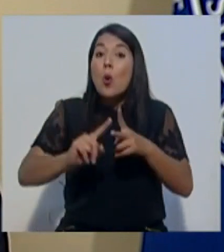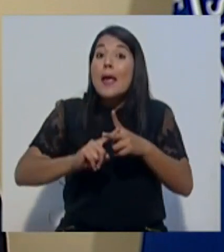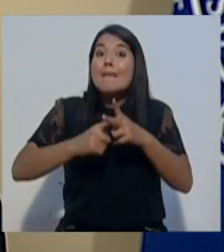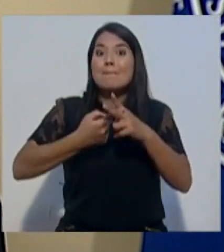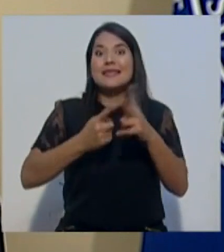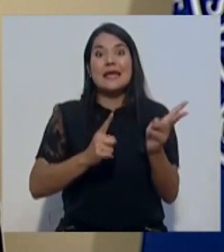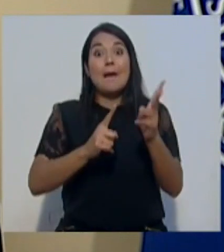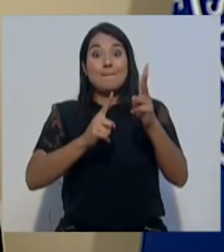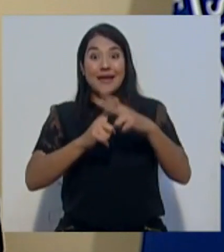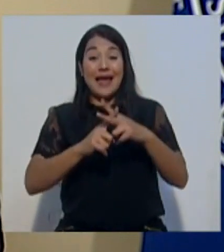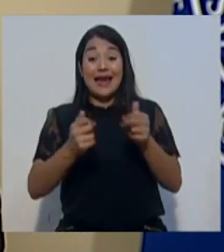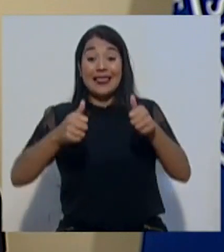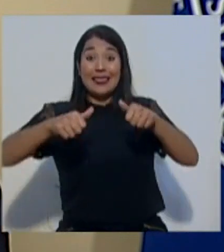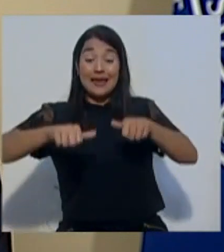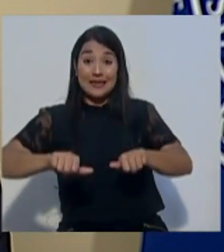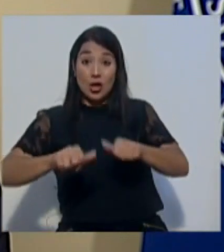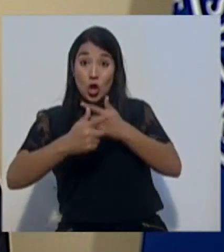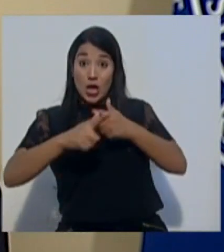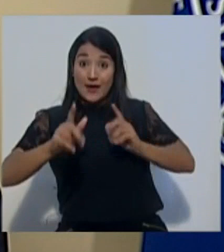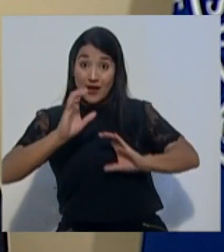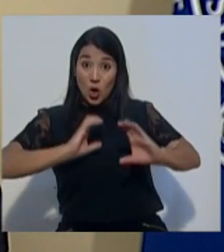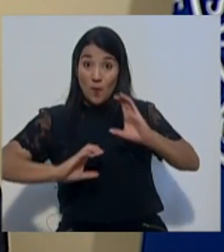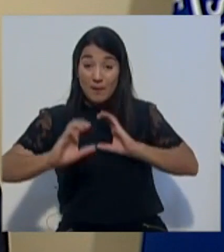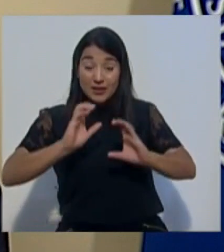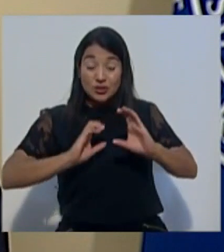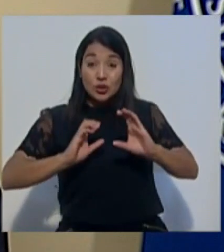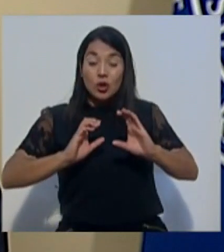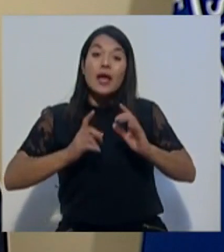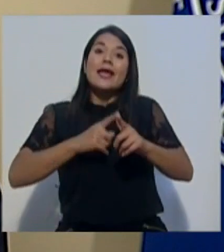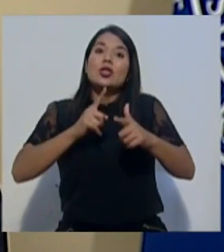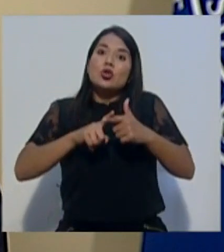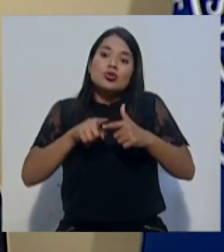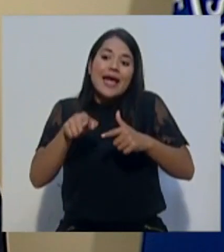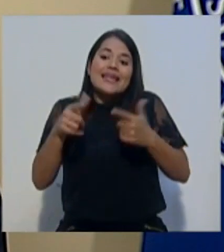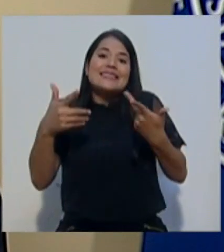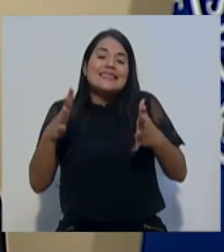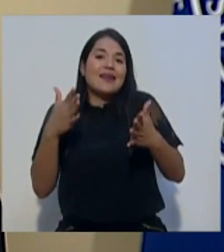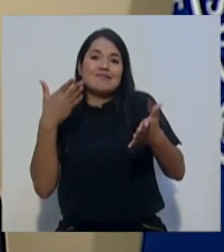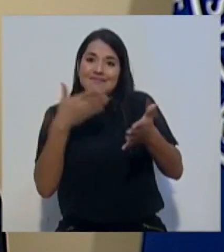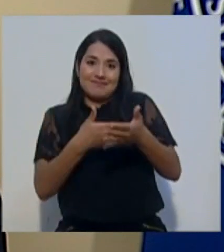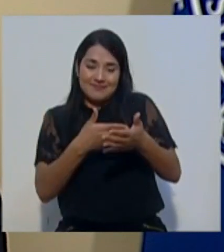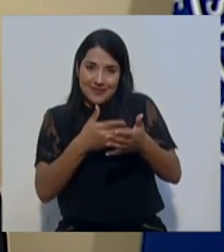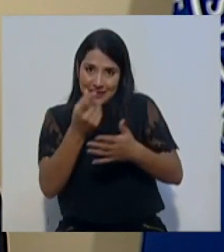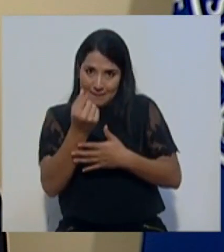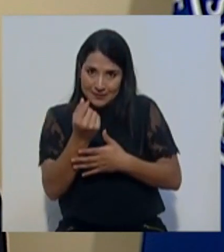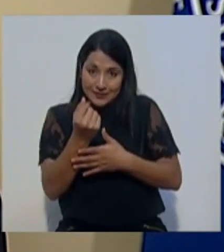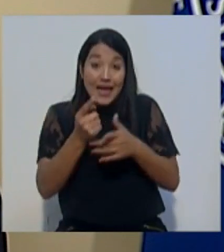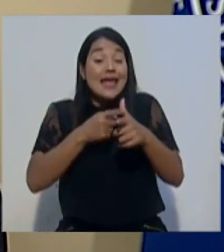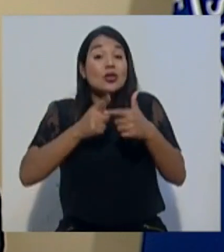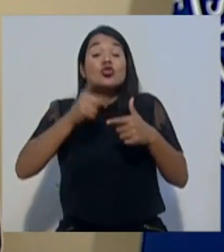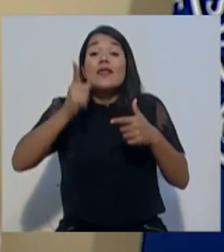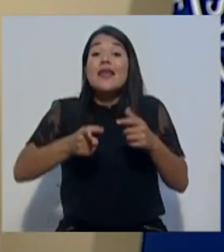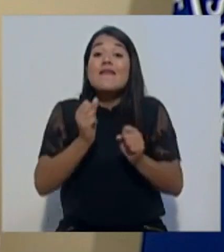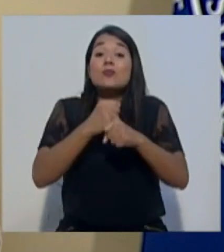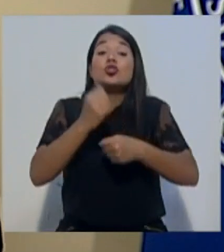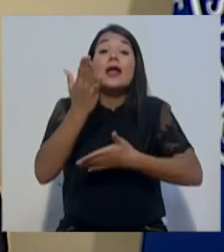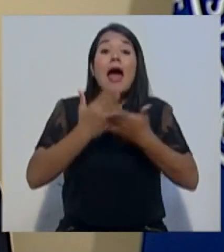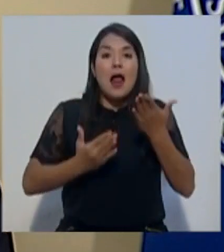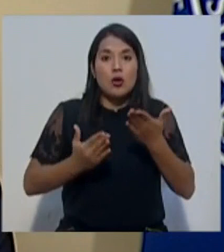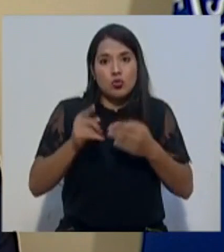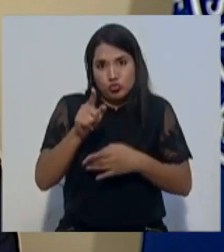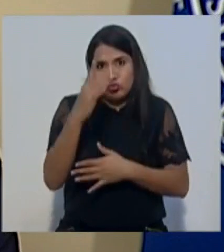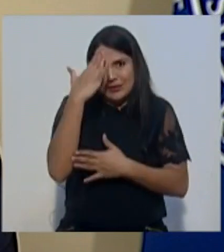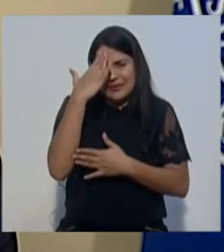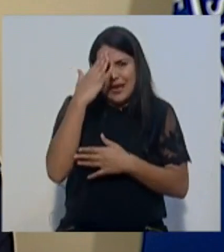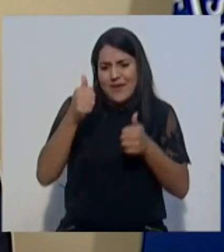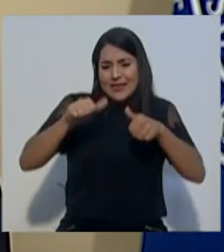del Tratado de Libre Comercio, ya por definición va a haber una afectación allí. Entonces hay que hacer algo, y el Tratado de Libre Comercio, usted sabrá,